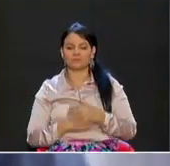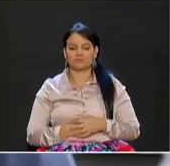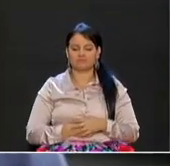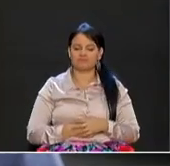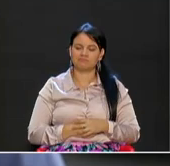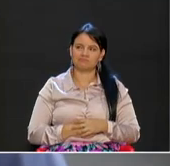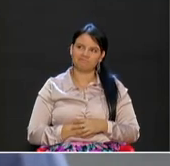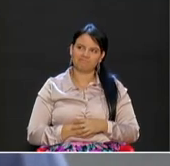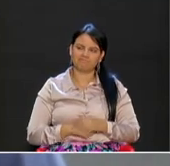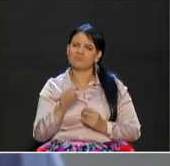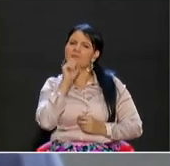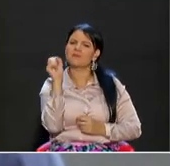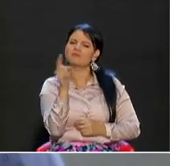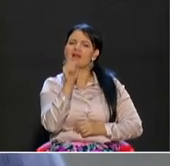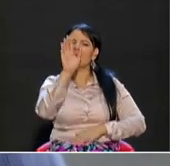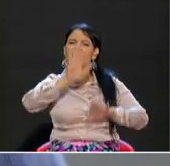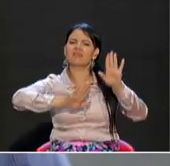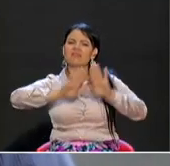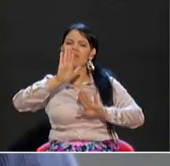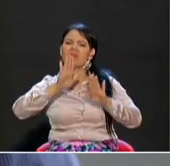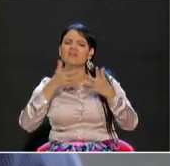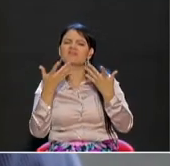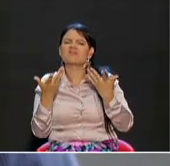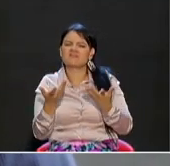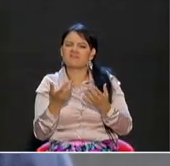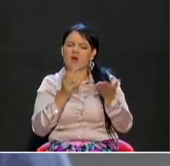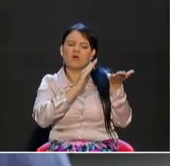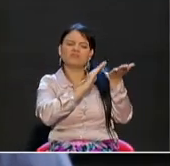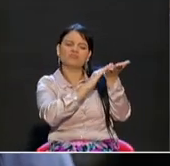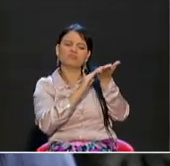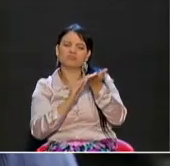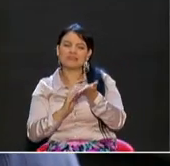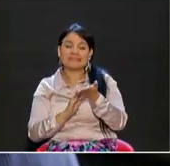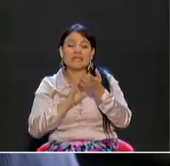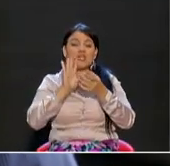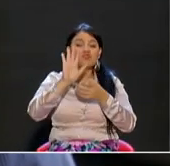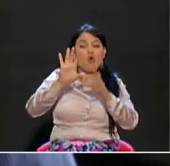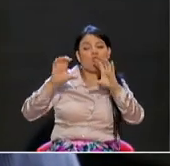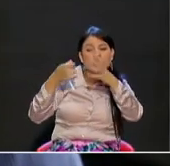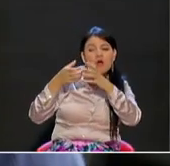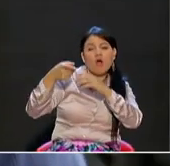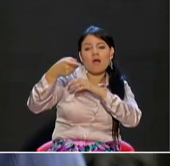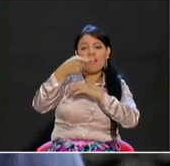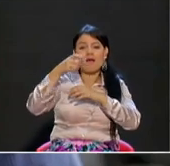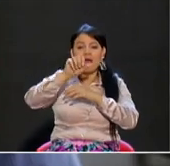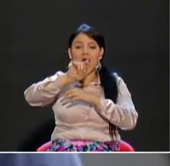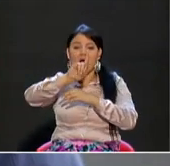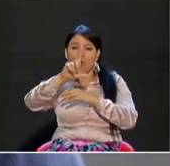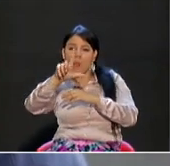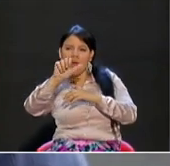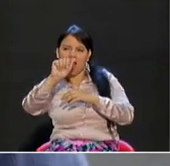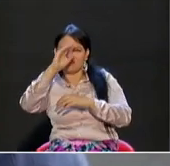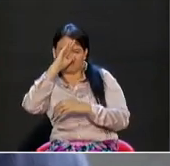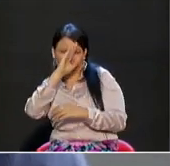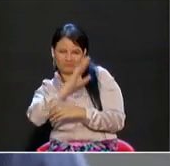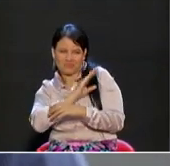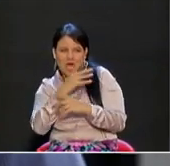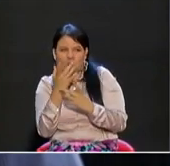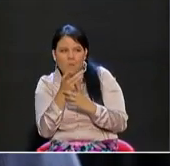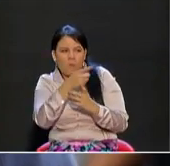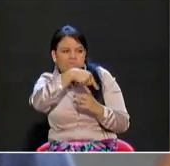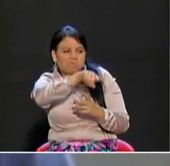cómo mejoraría con el grupo gaula compartir la extorsión en las áreas rurales de